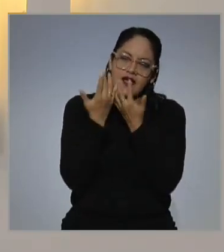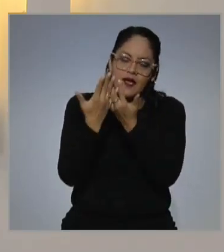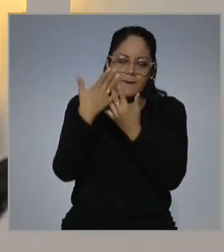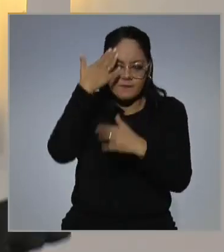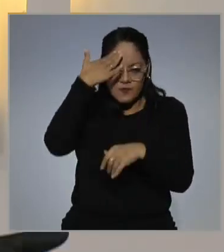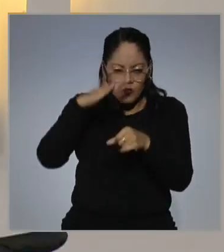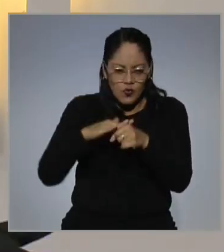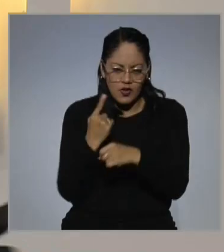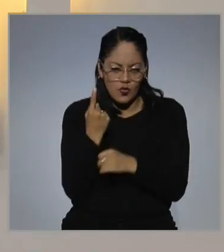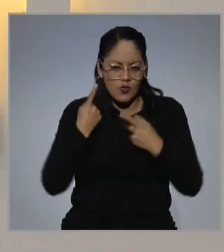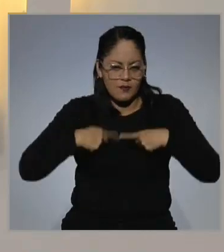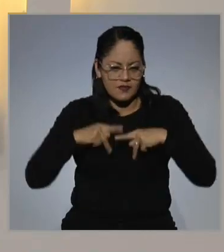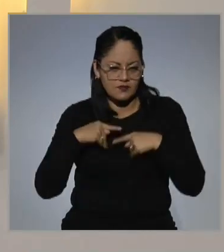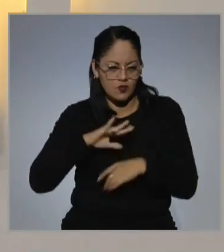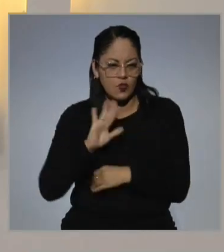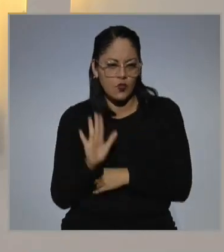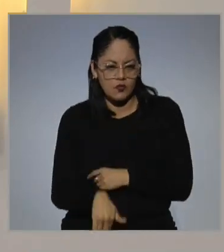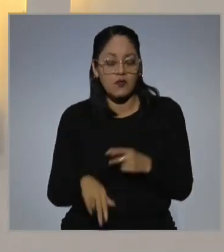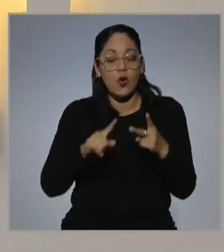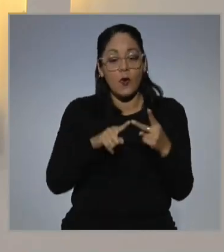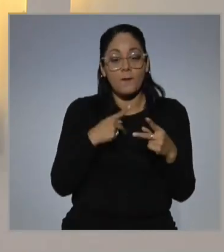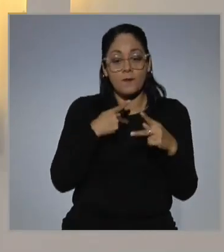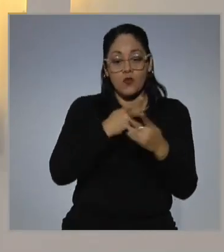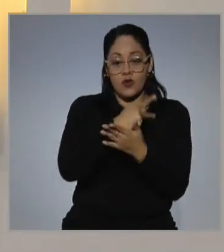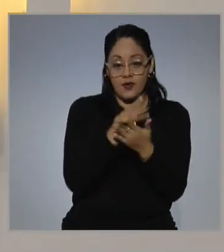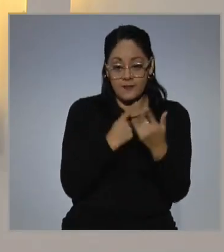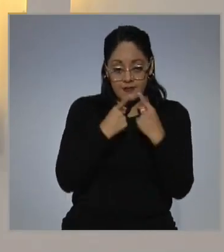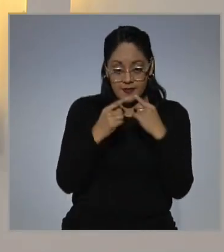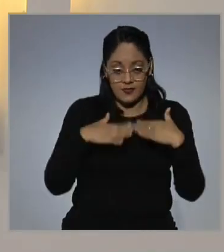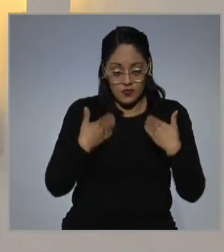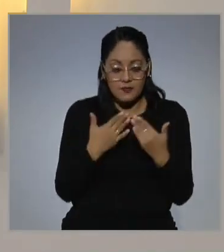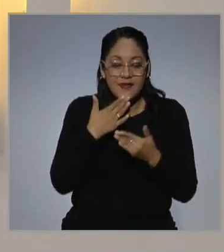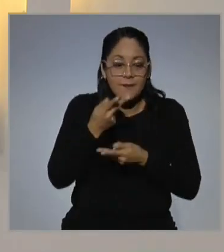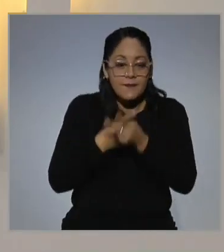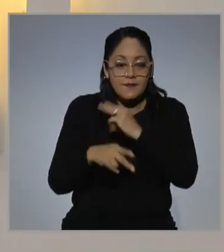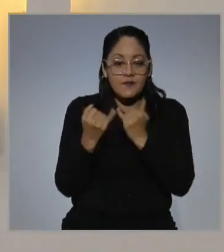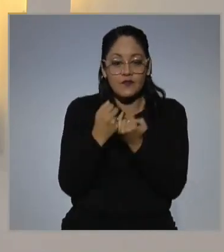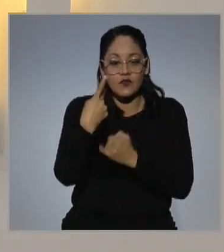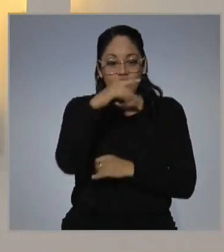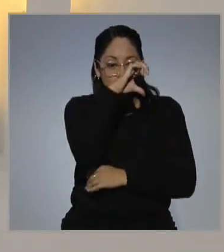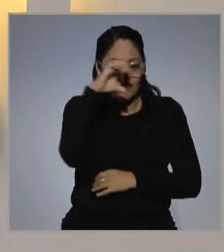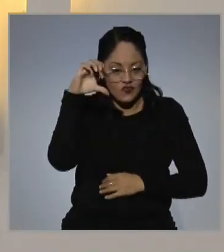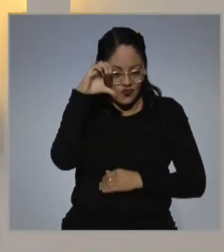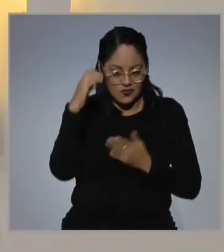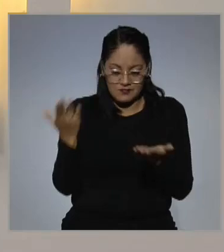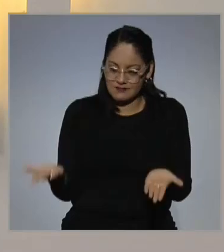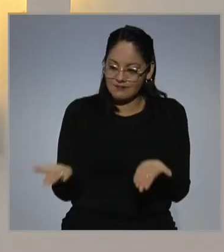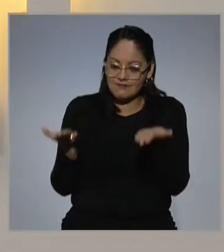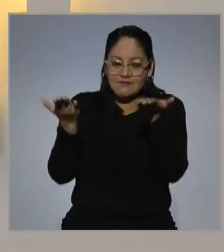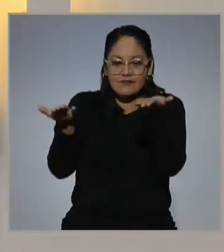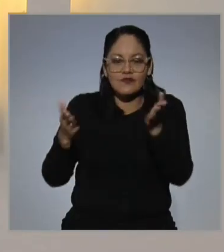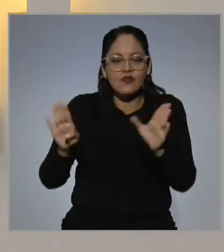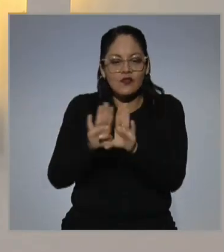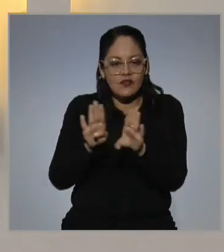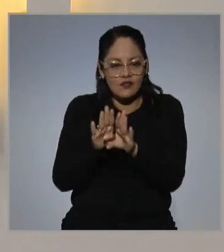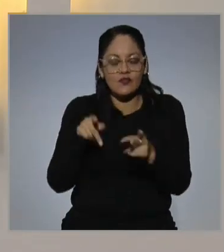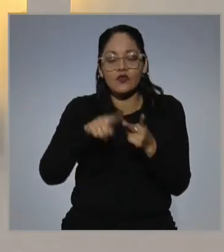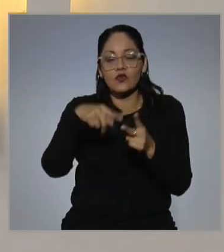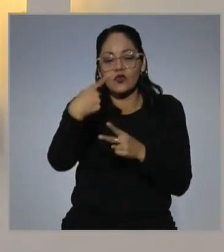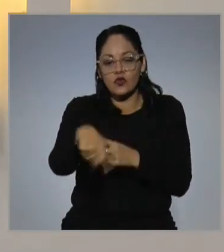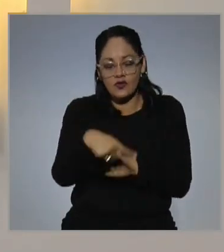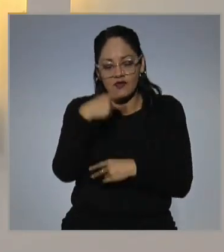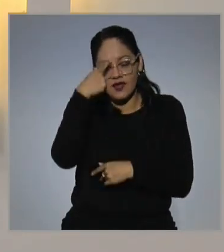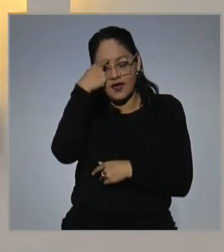alguien o para el programa de Diálogos en Confianza, bienvenidos. También las fotos de sus altares, cómo las tienen, cómo los crearon, en